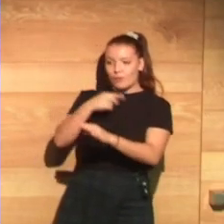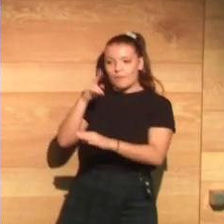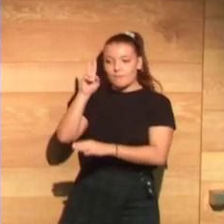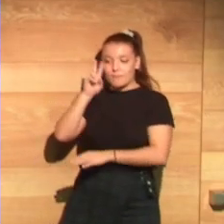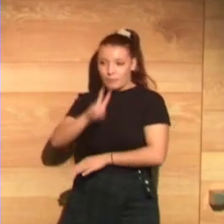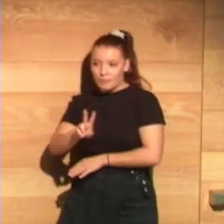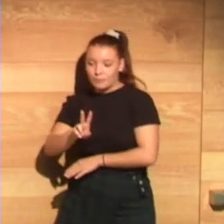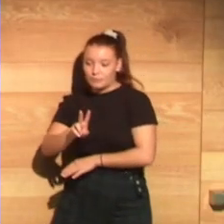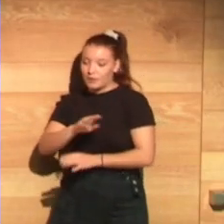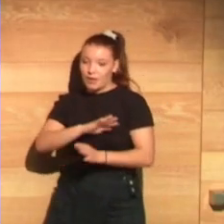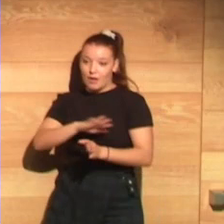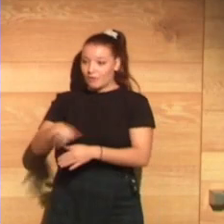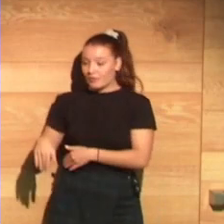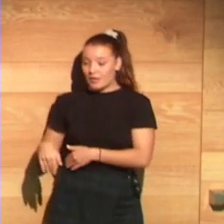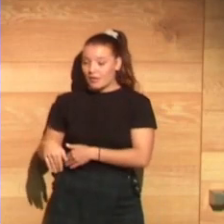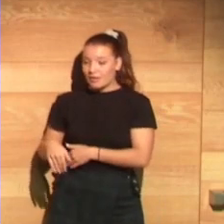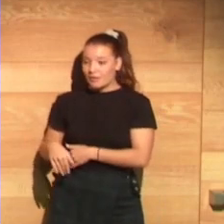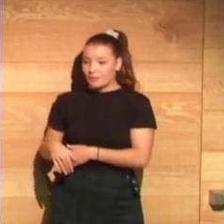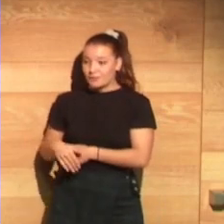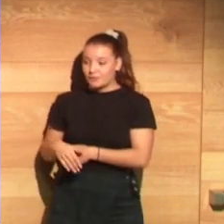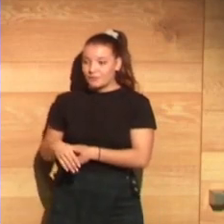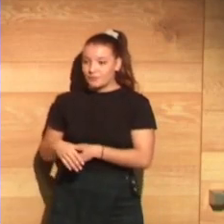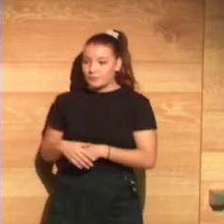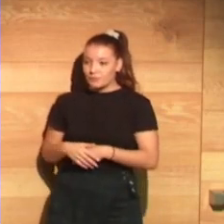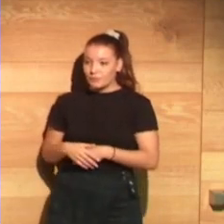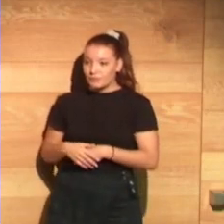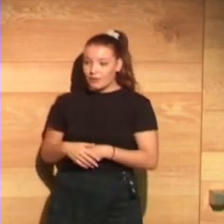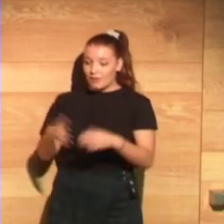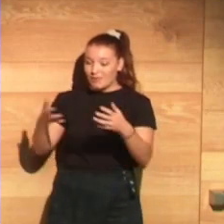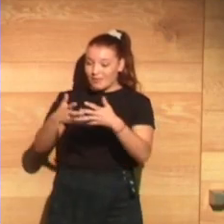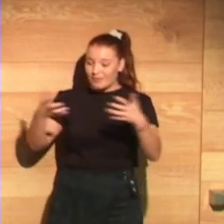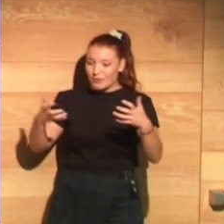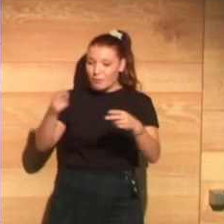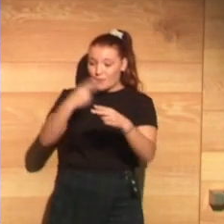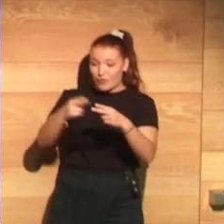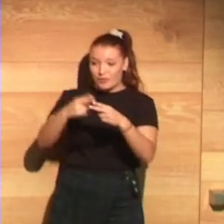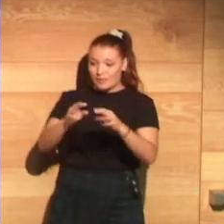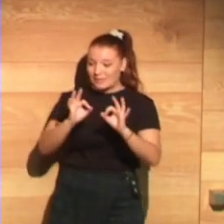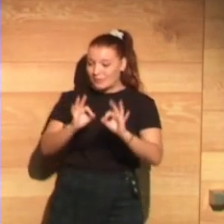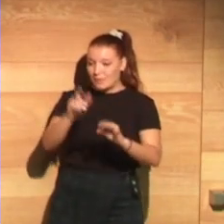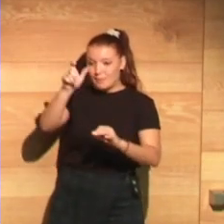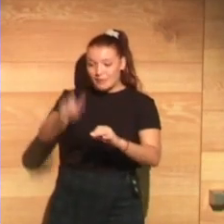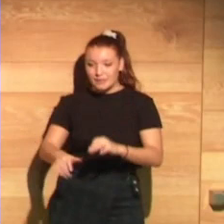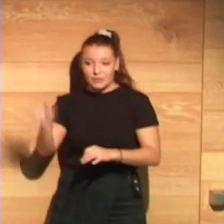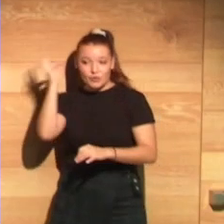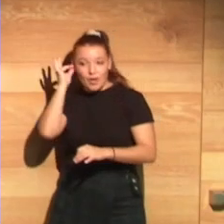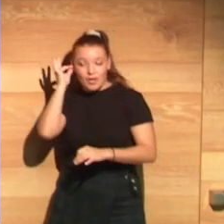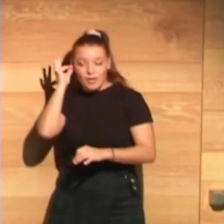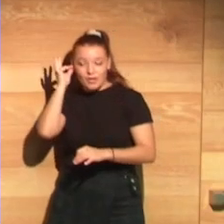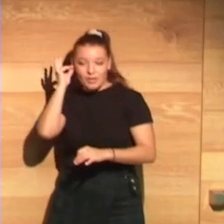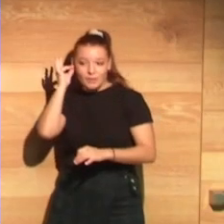veo cosas de tus libros anteriores en este, pero sí que es verdad eso de que al final es un statement, o sea, es